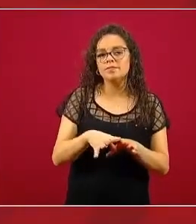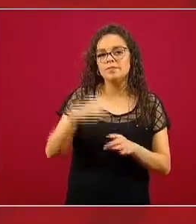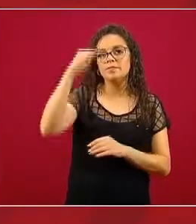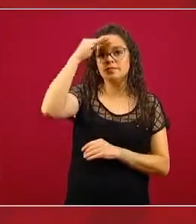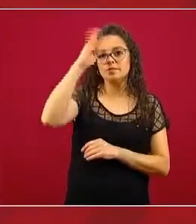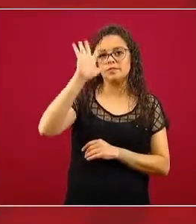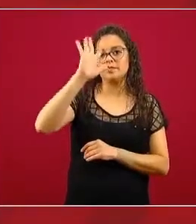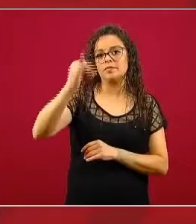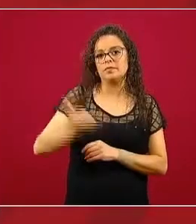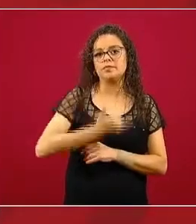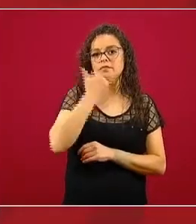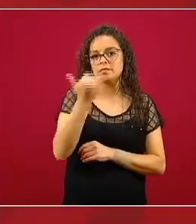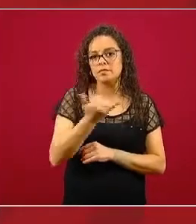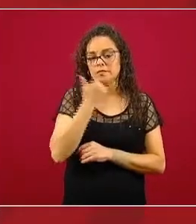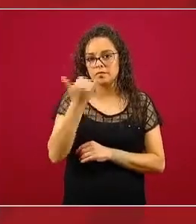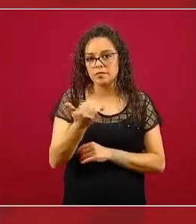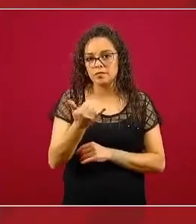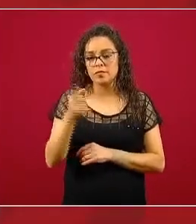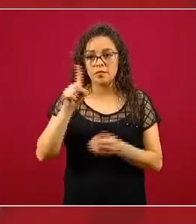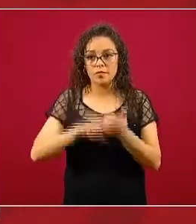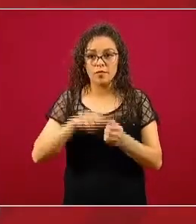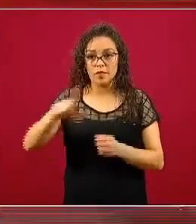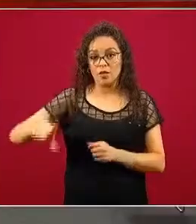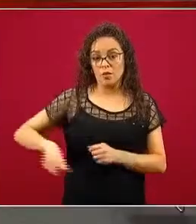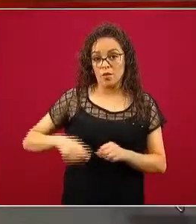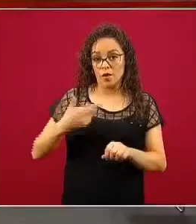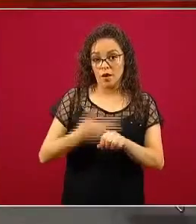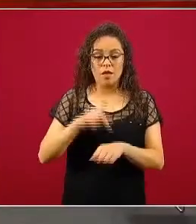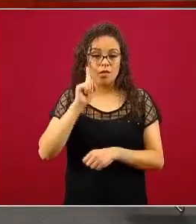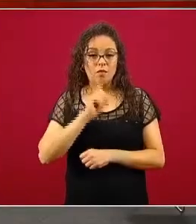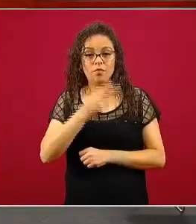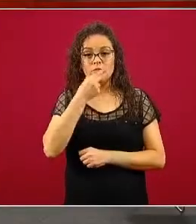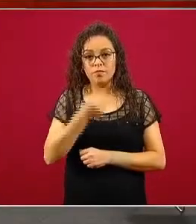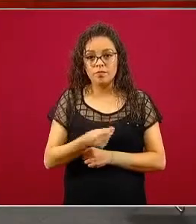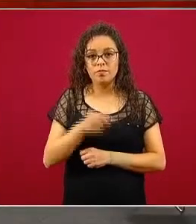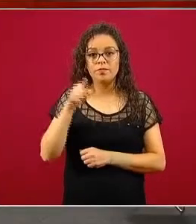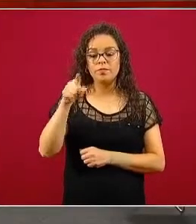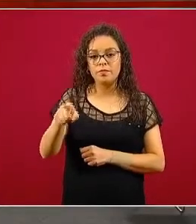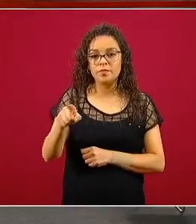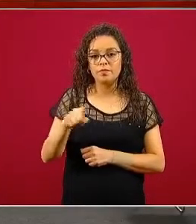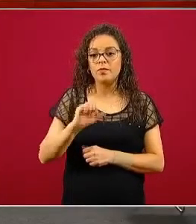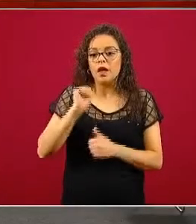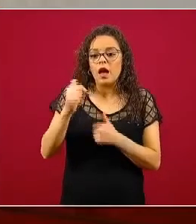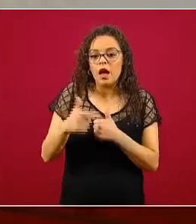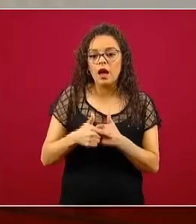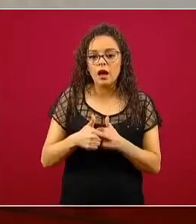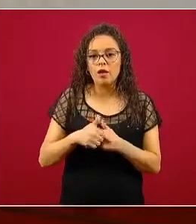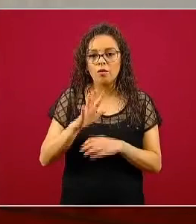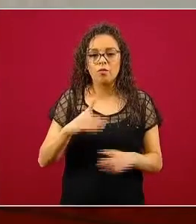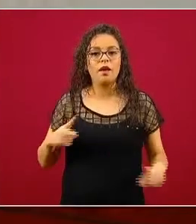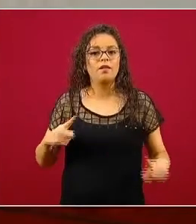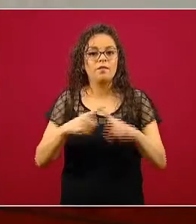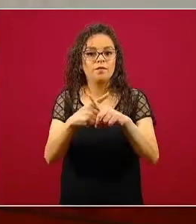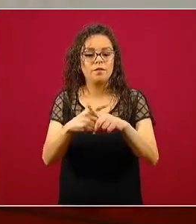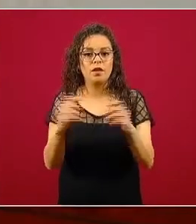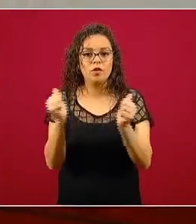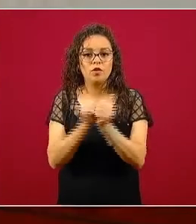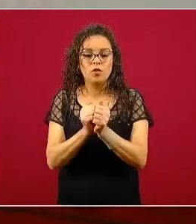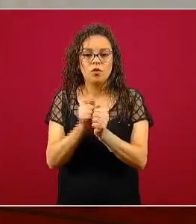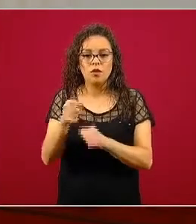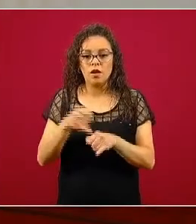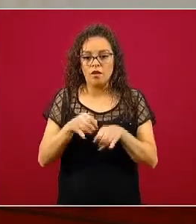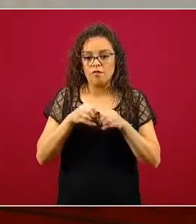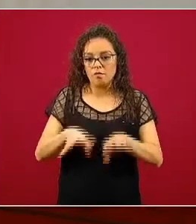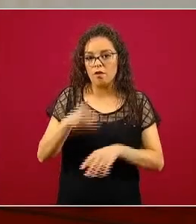interpretación de que los gobernadores y las gobernadoras estuvieran haciendo algo opuesto al gobierno federal, cosa que no es el